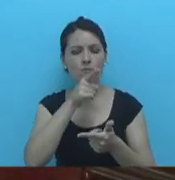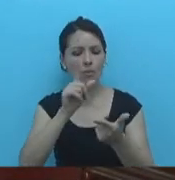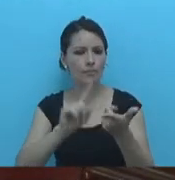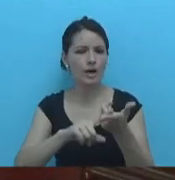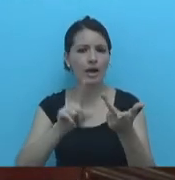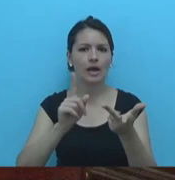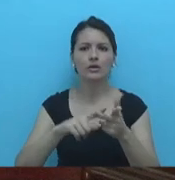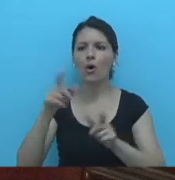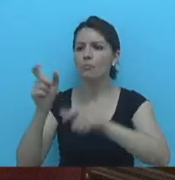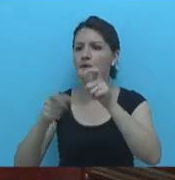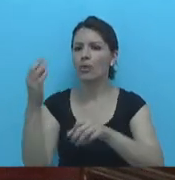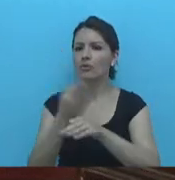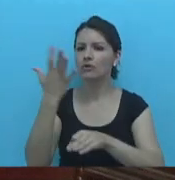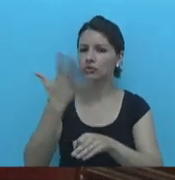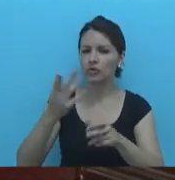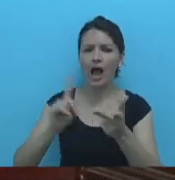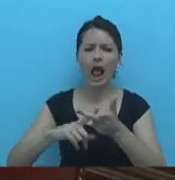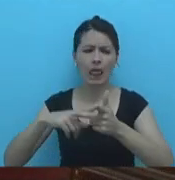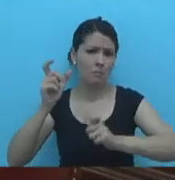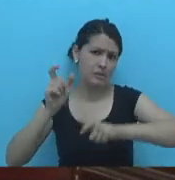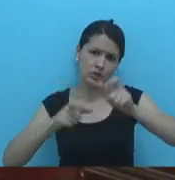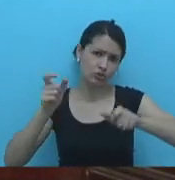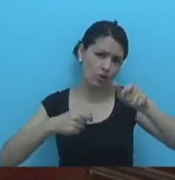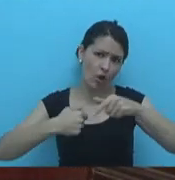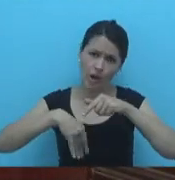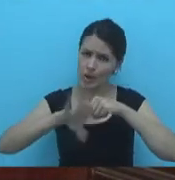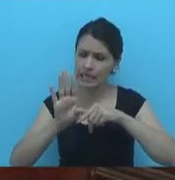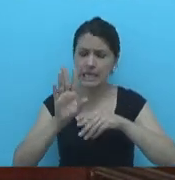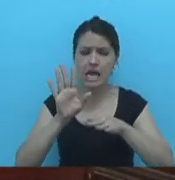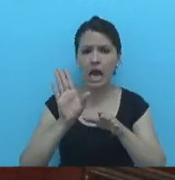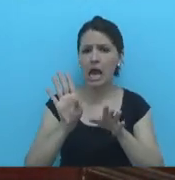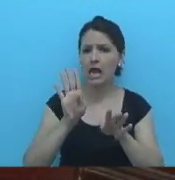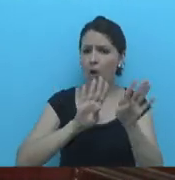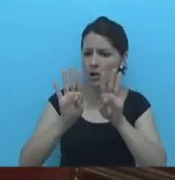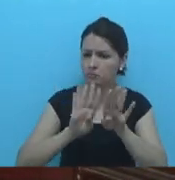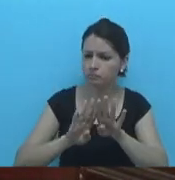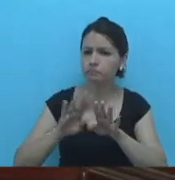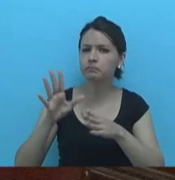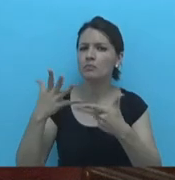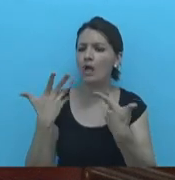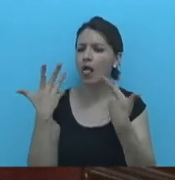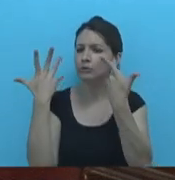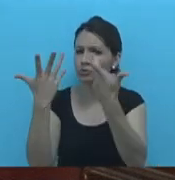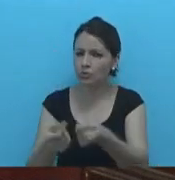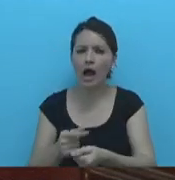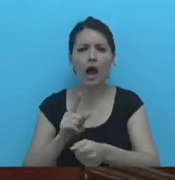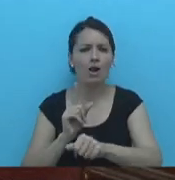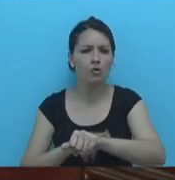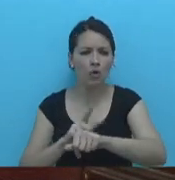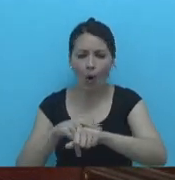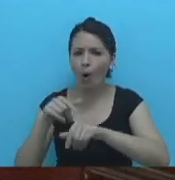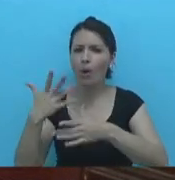profesionales, ciudadanos comunes y corrientes que de manera organizada sumaron horas de trabajo voluntario